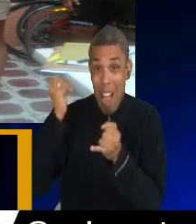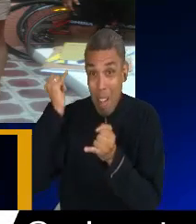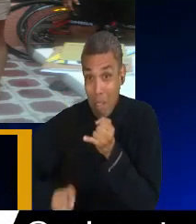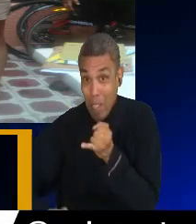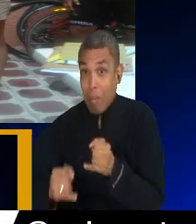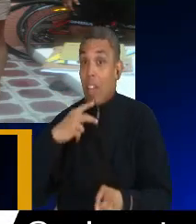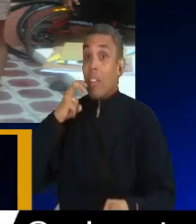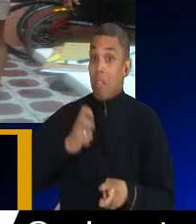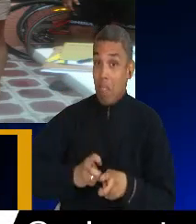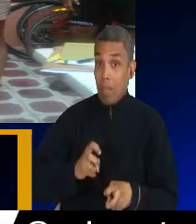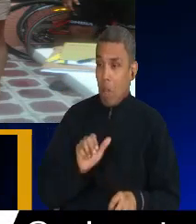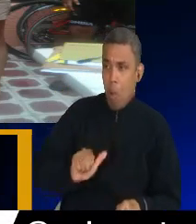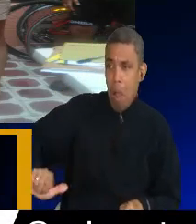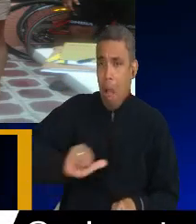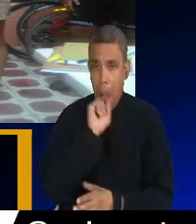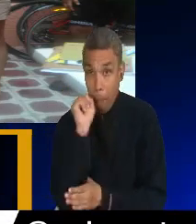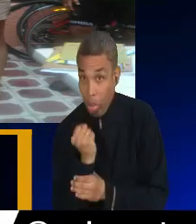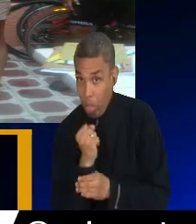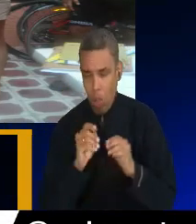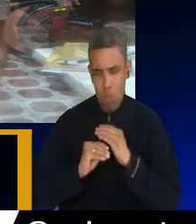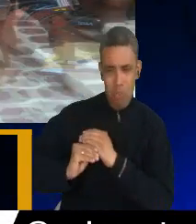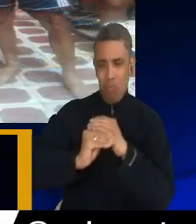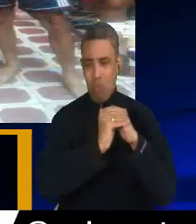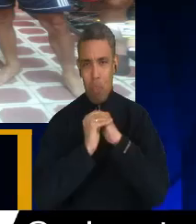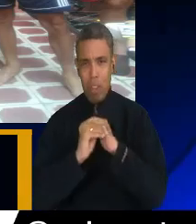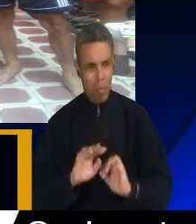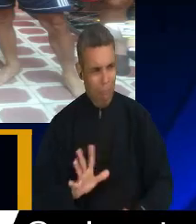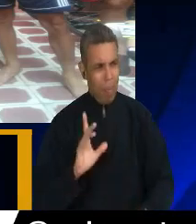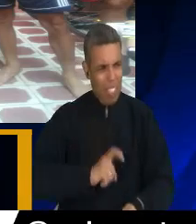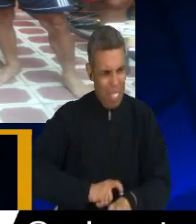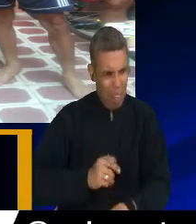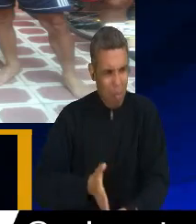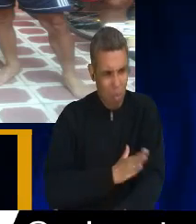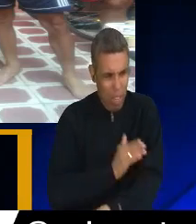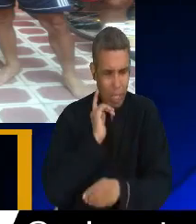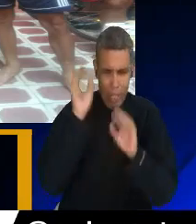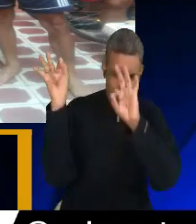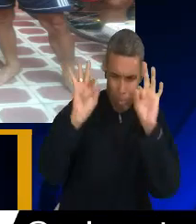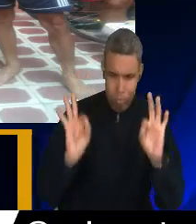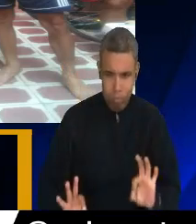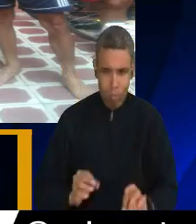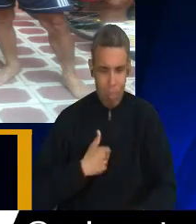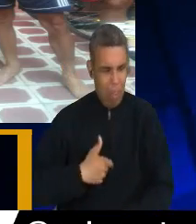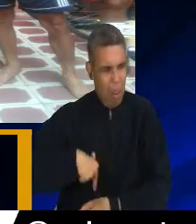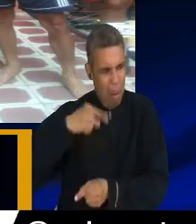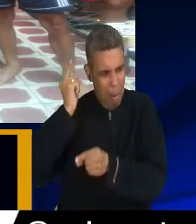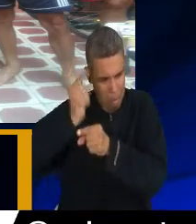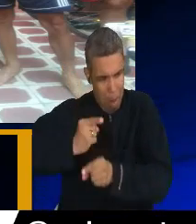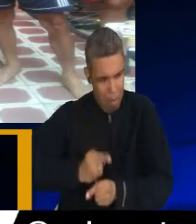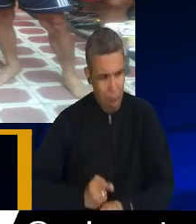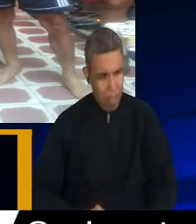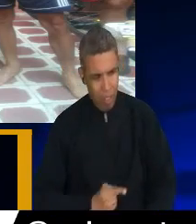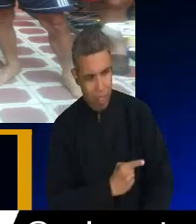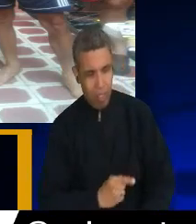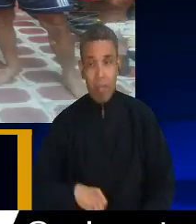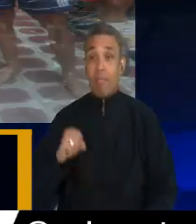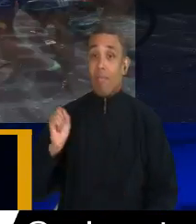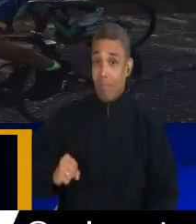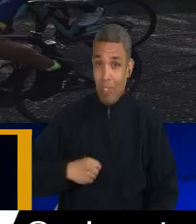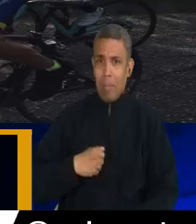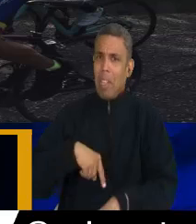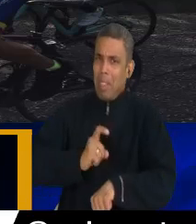diferentes municipios, todo fue en lo que se había presupuestado como cronograma de actividades de ustedes para esta actividad. Sí, correcto, sí, todos los horarios